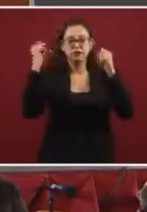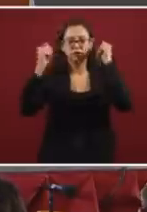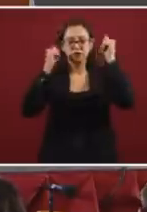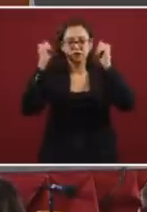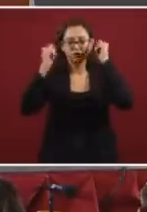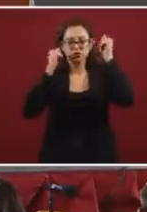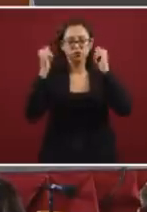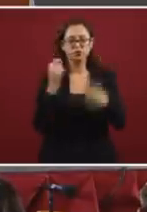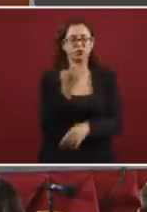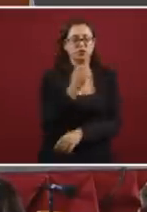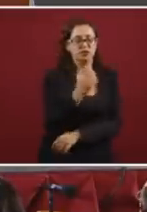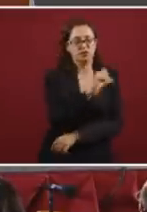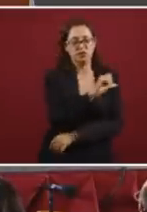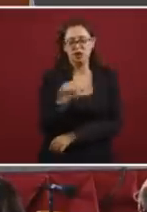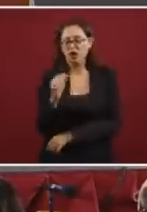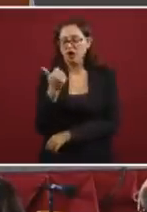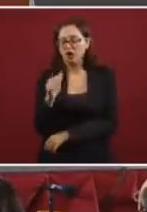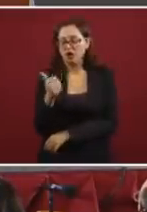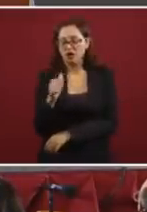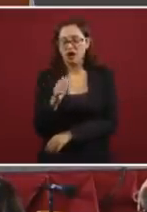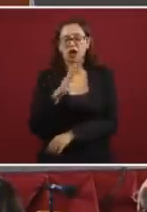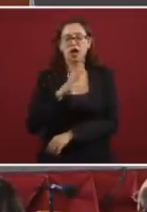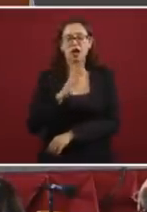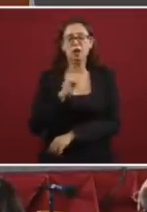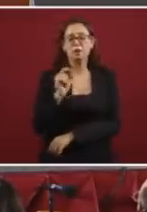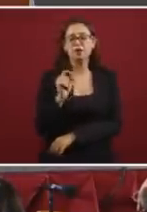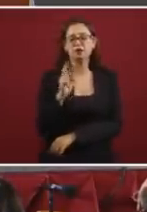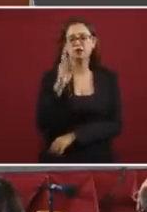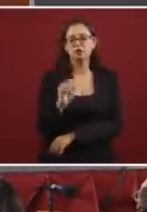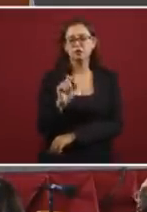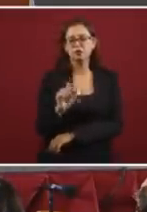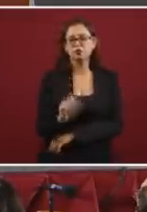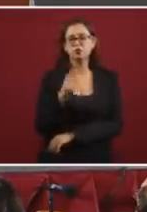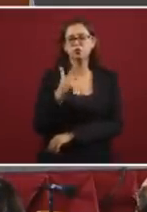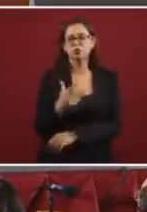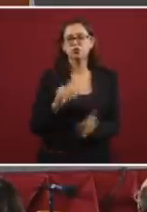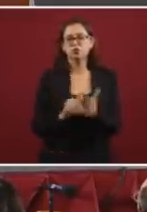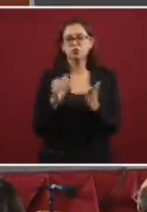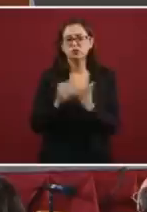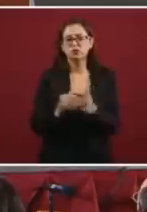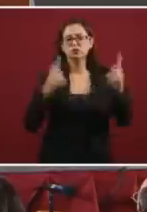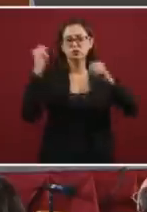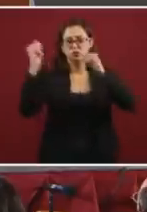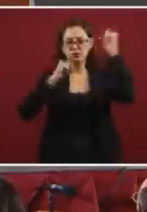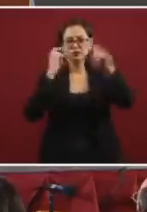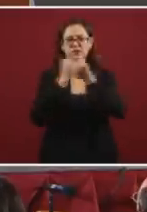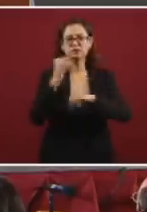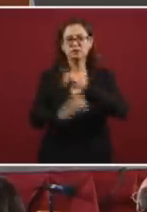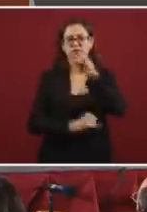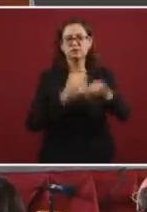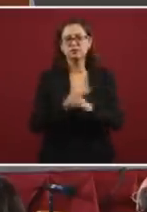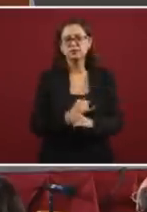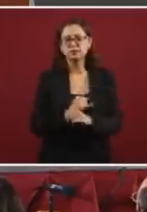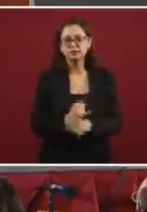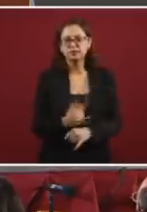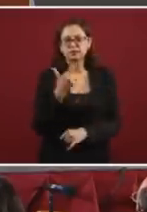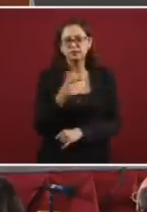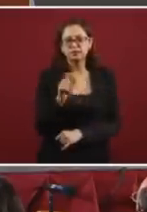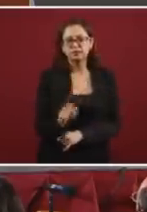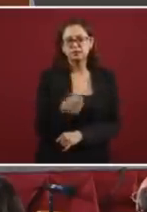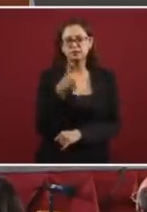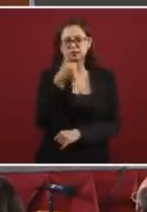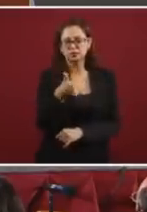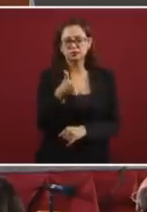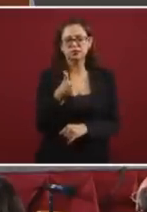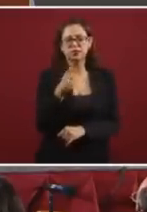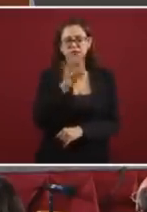de enero a agosto hablamos de 29.8 millones de turistas internacionales 7.6 por ciento más